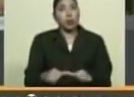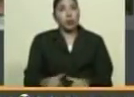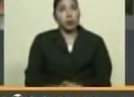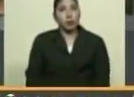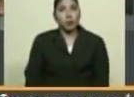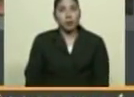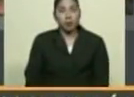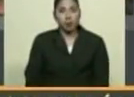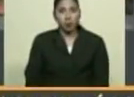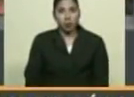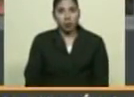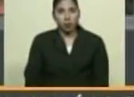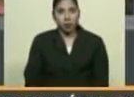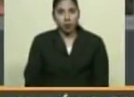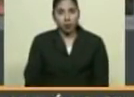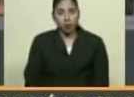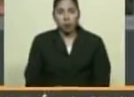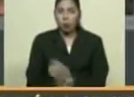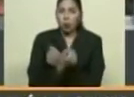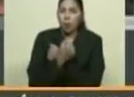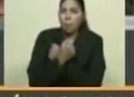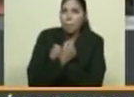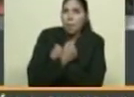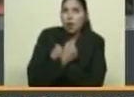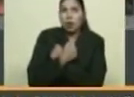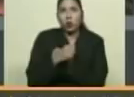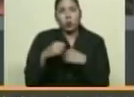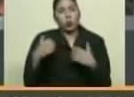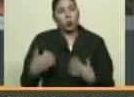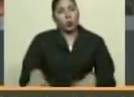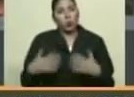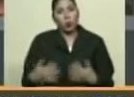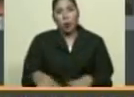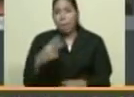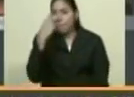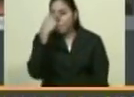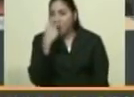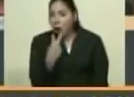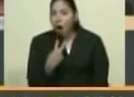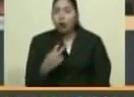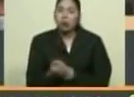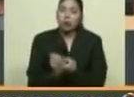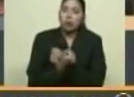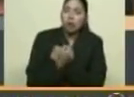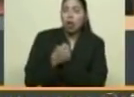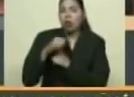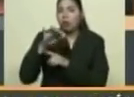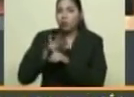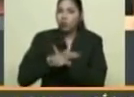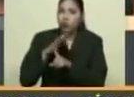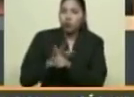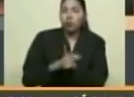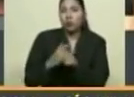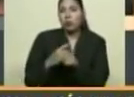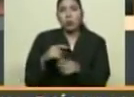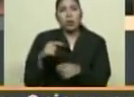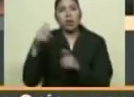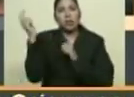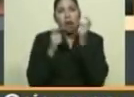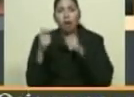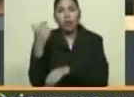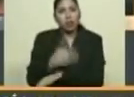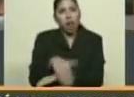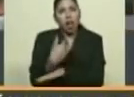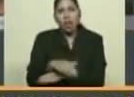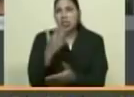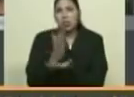3 años. Con su amor absoluto por el que menos tenía. Chávez en la calle, un huracán, el huracán Hugo